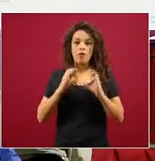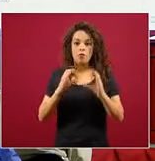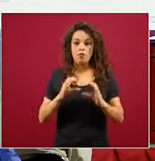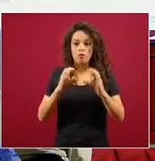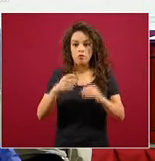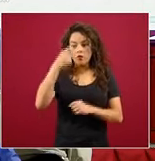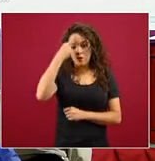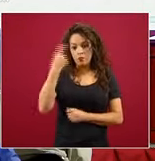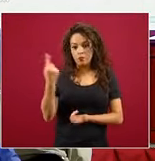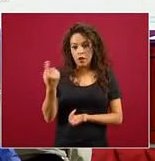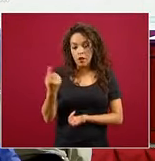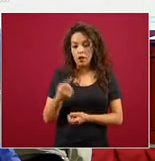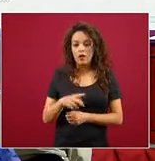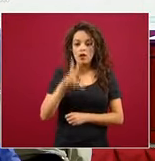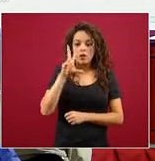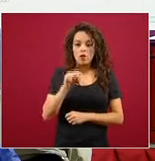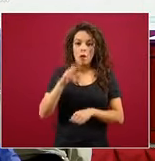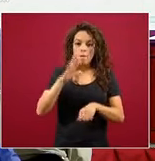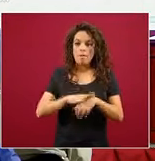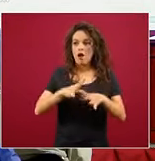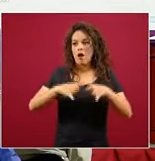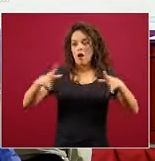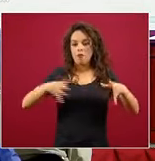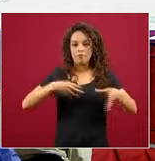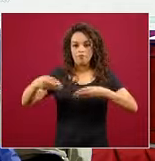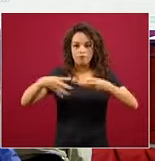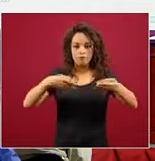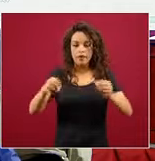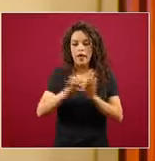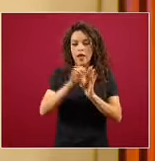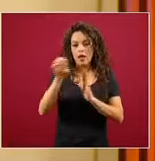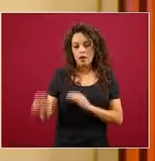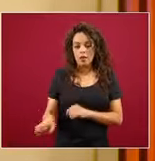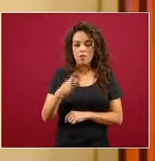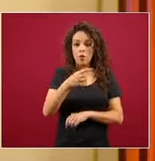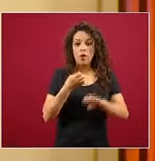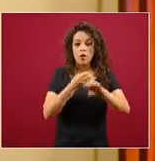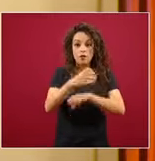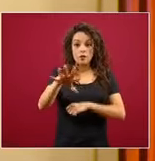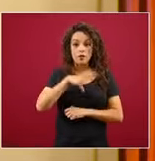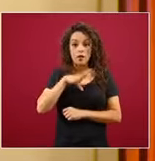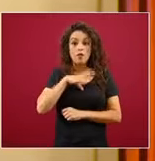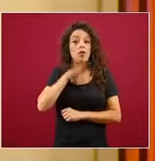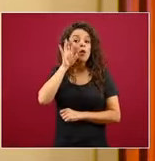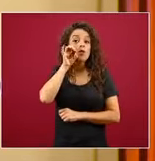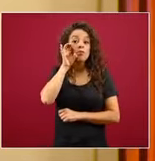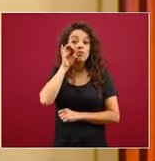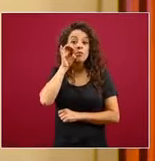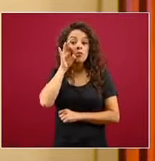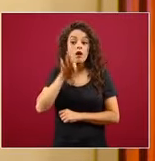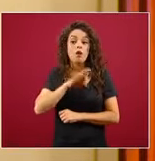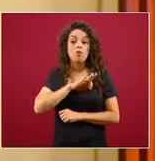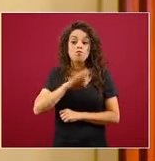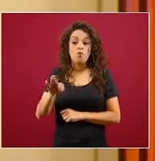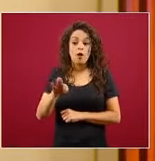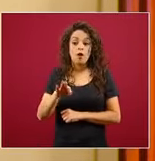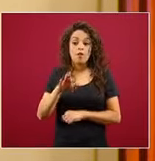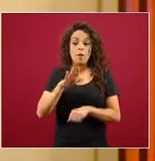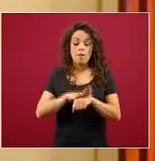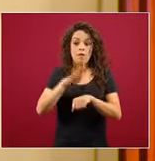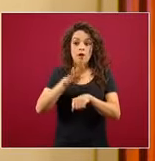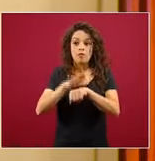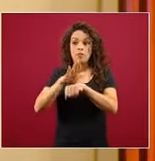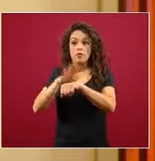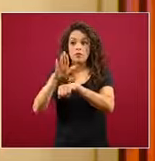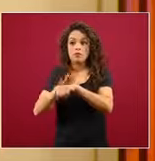superior. Es decir, una entidad federativa que está en naranja puede incrementar su riesgo y mantenerse en máximo, es decir, en